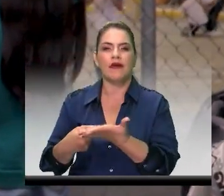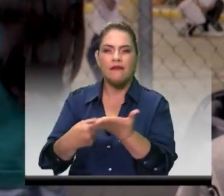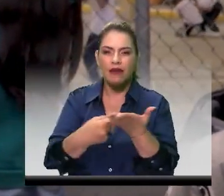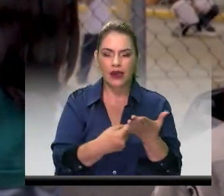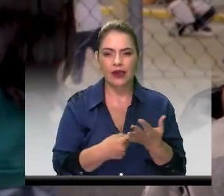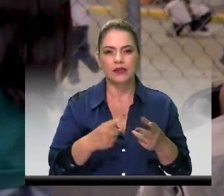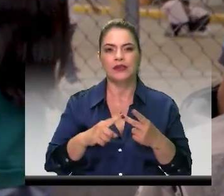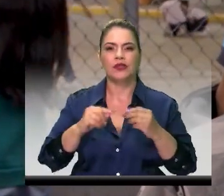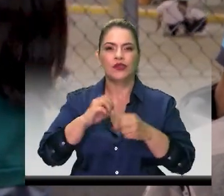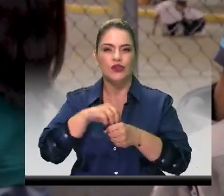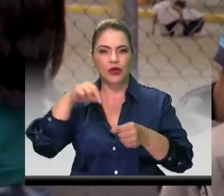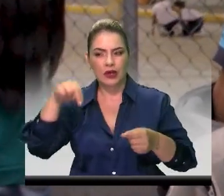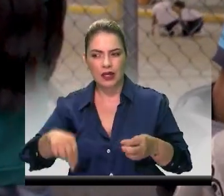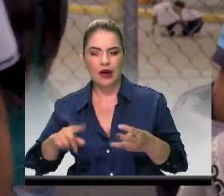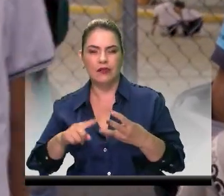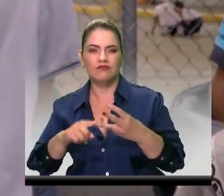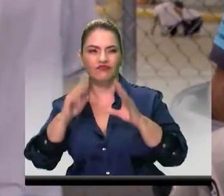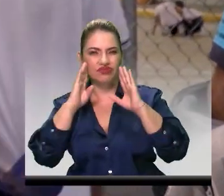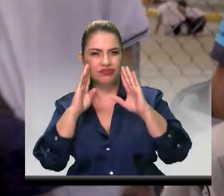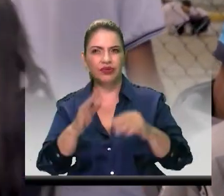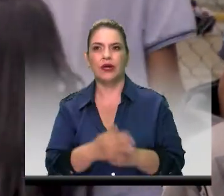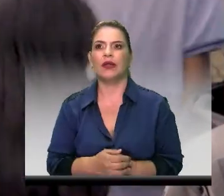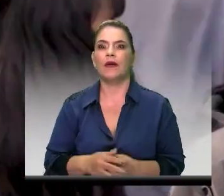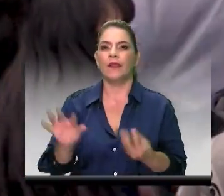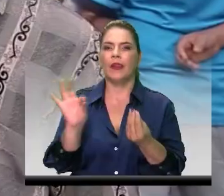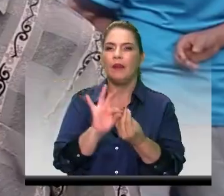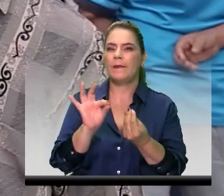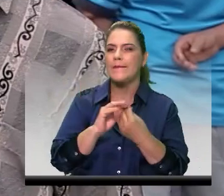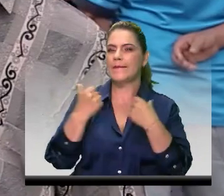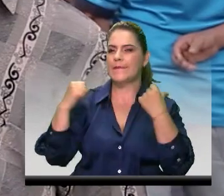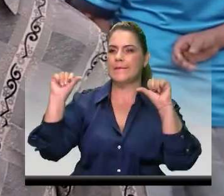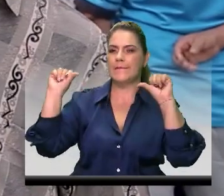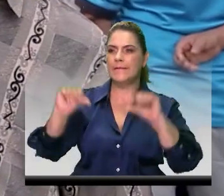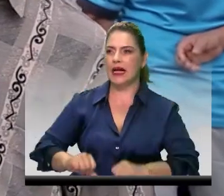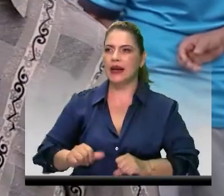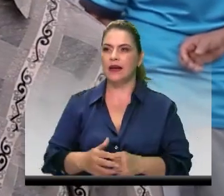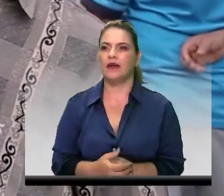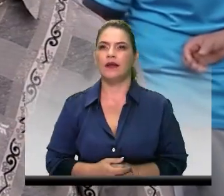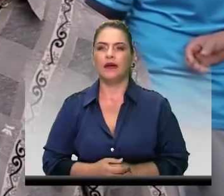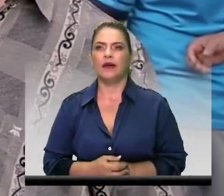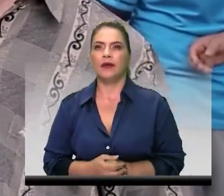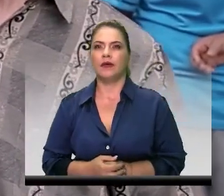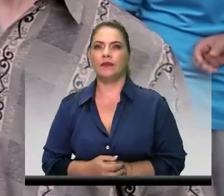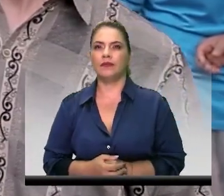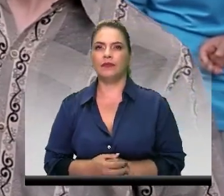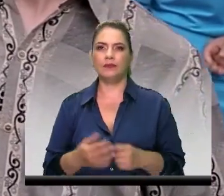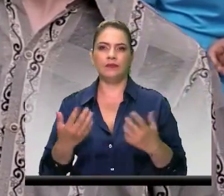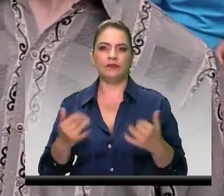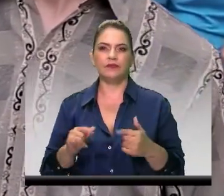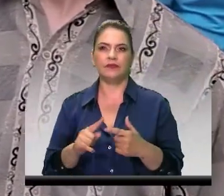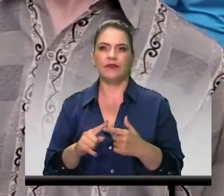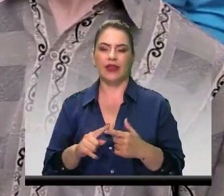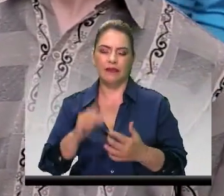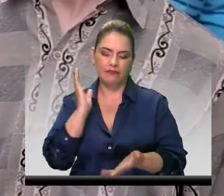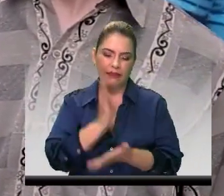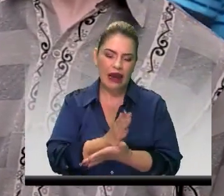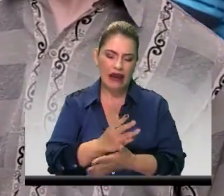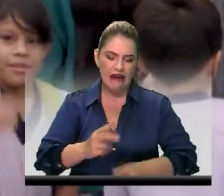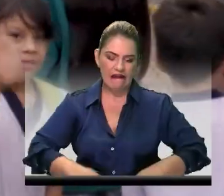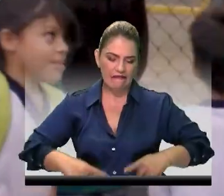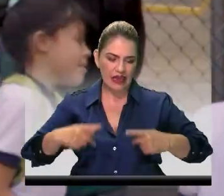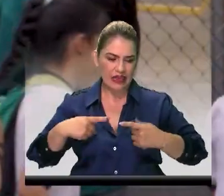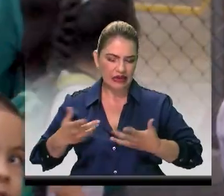alerta de que la droga es mala en la formación de los chicos, lleva a perder las vidas, a que genere más